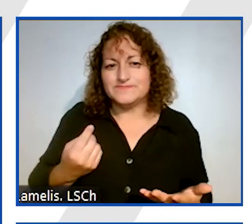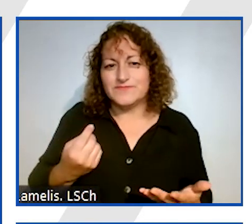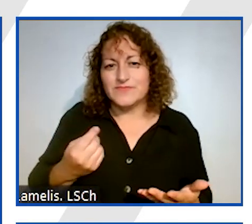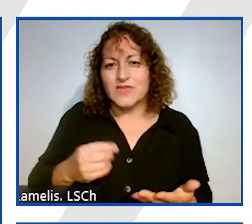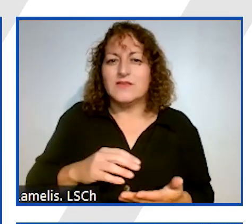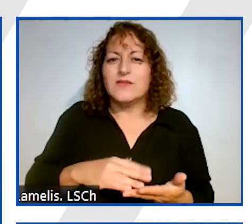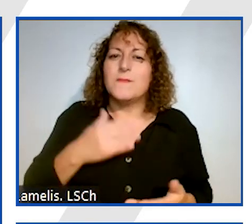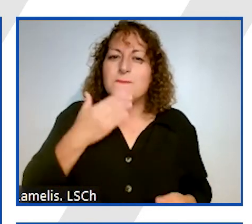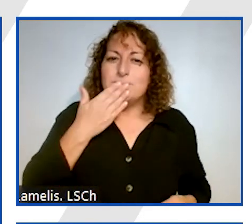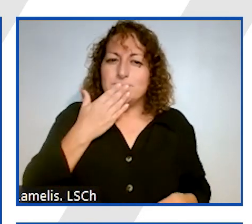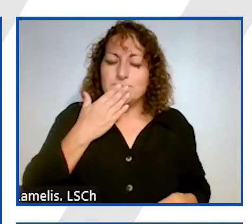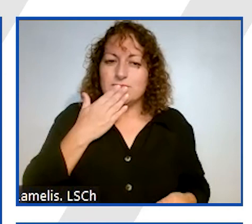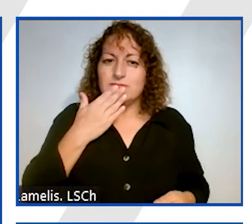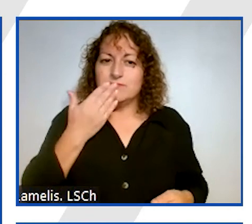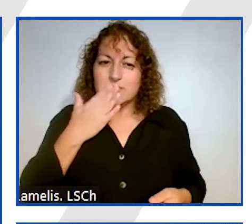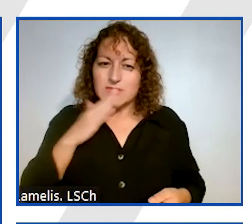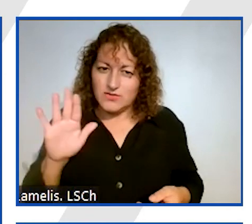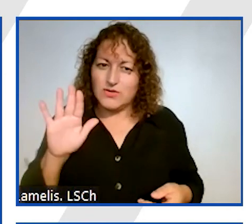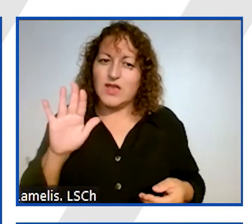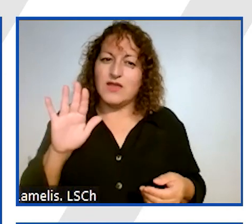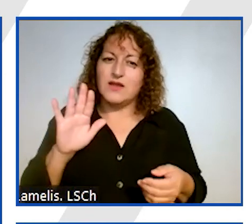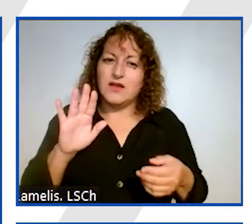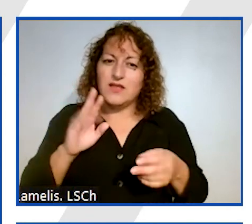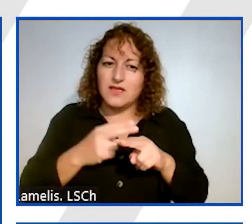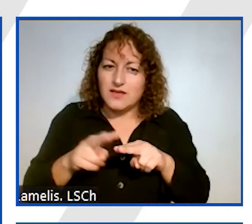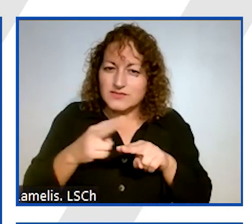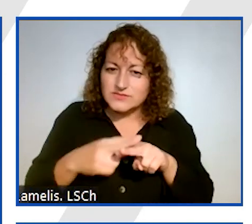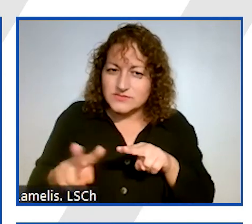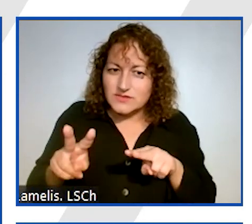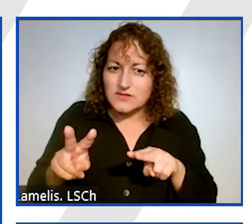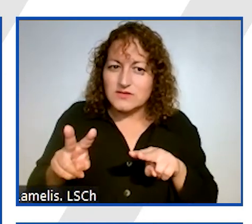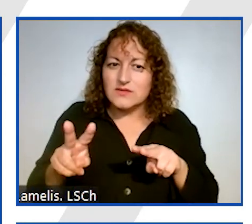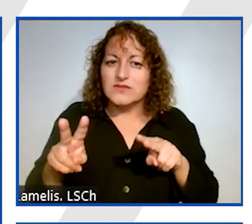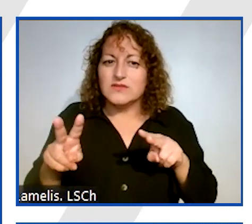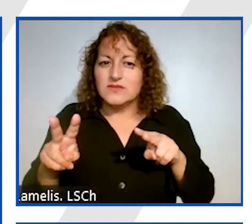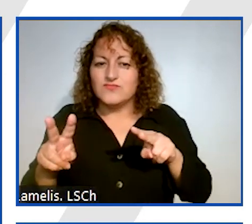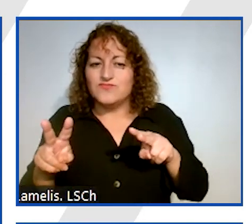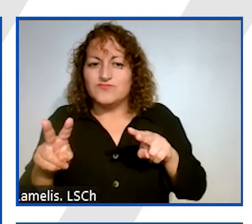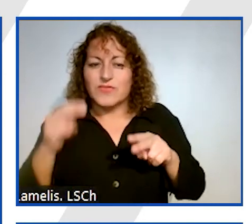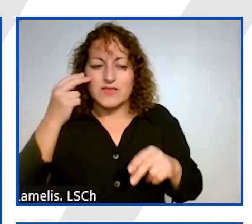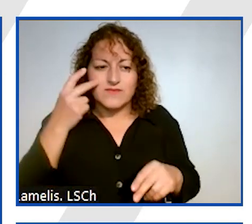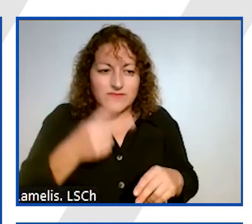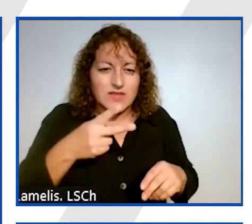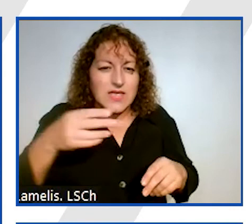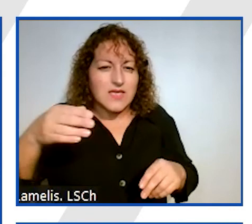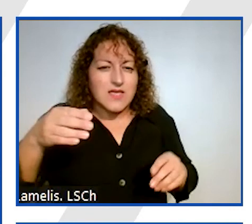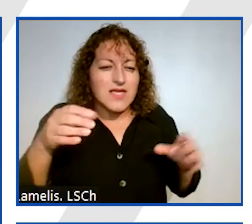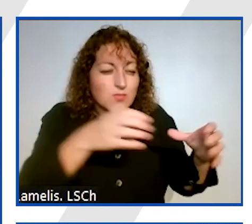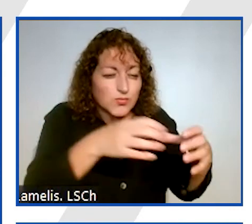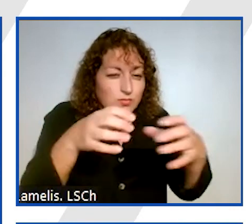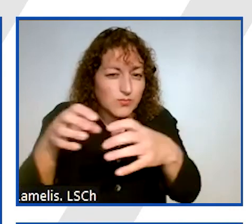los tiburones. ¿Ya? Hay que hacer una asignación especie específica. Esto